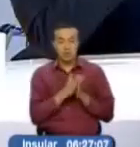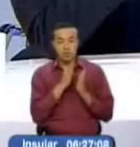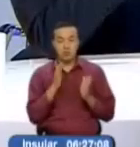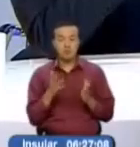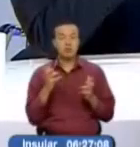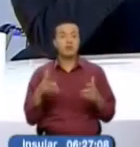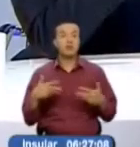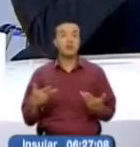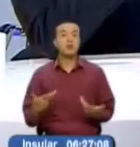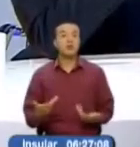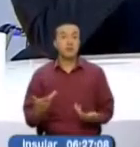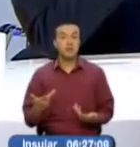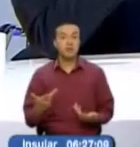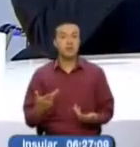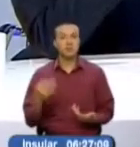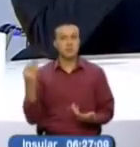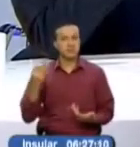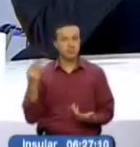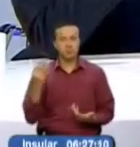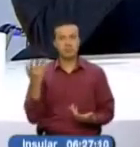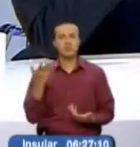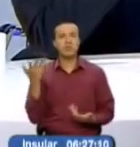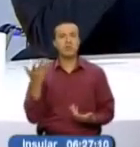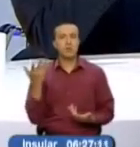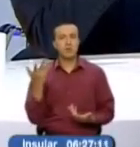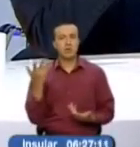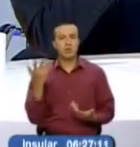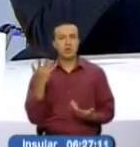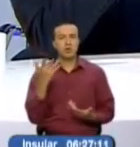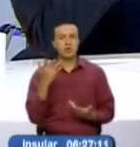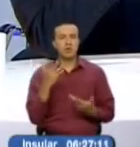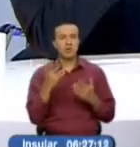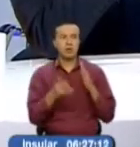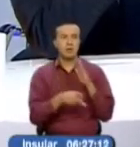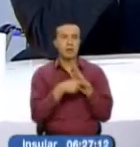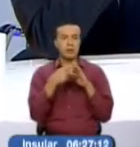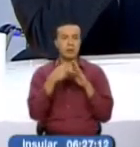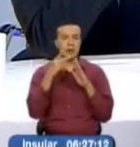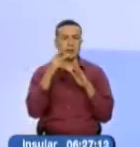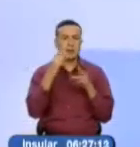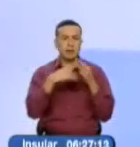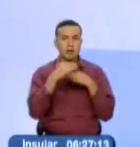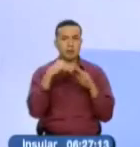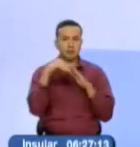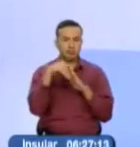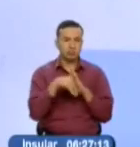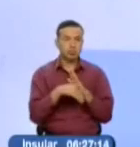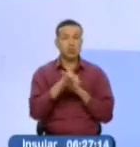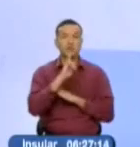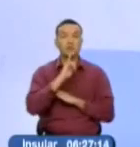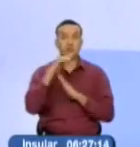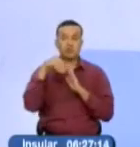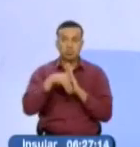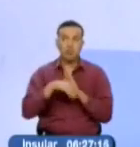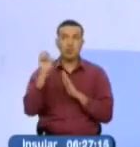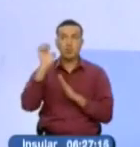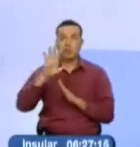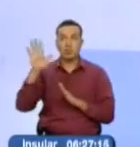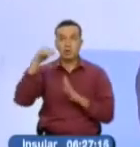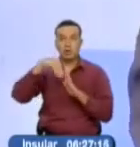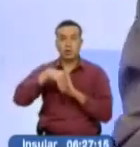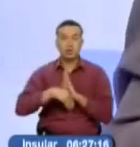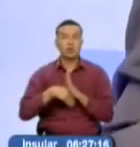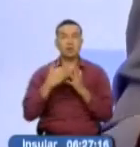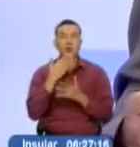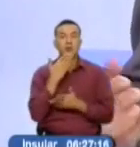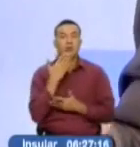pretendíamos que íbamos a compensar la caída del mercado en América o en Estados Unidos o en Europa